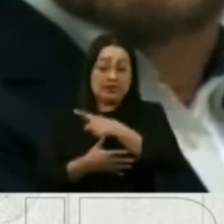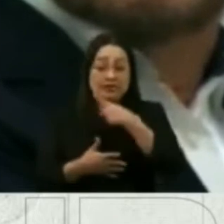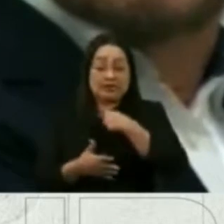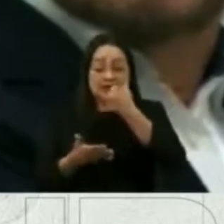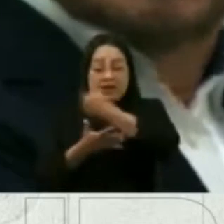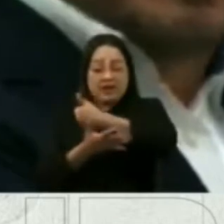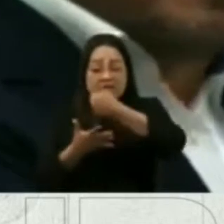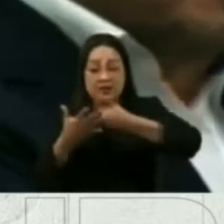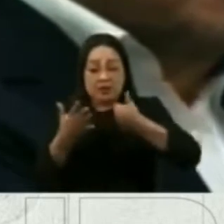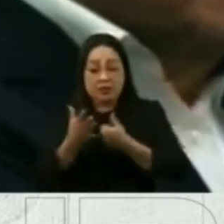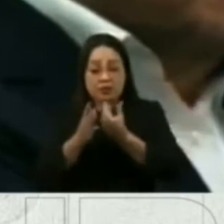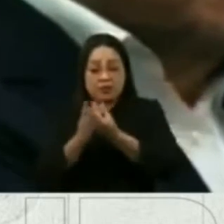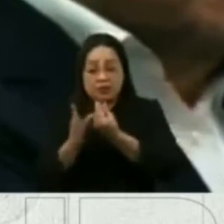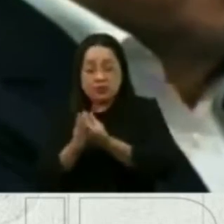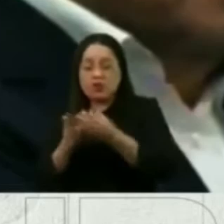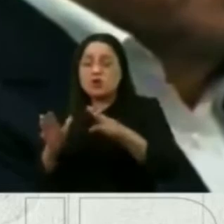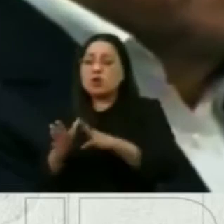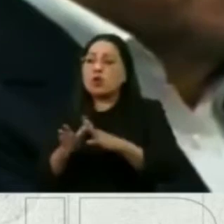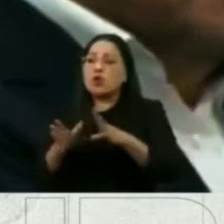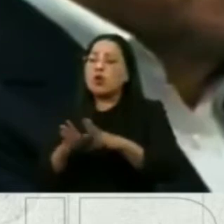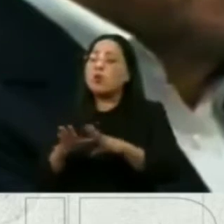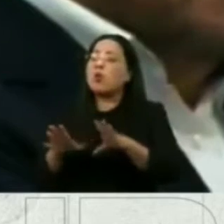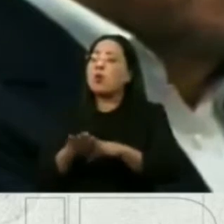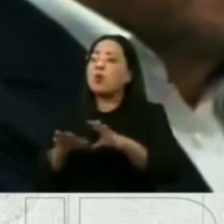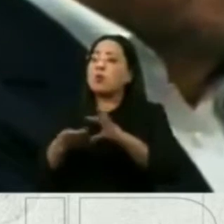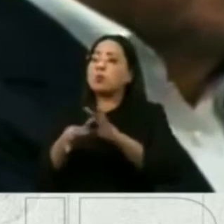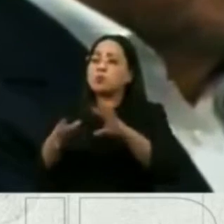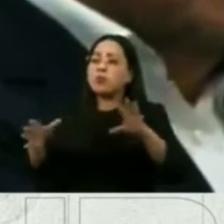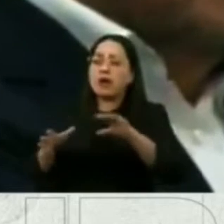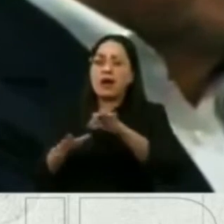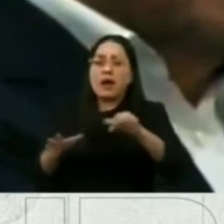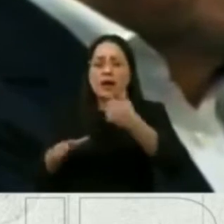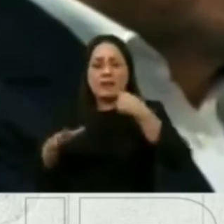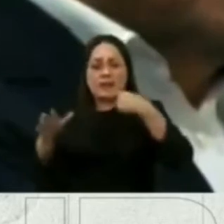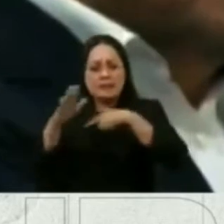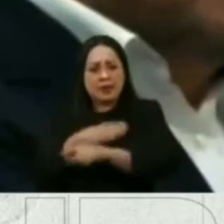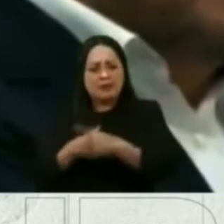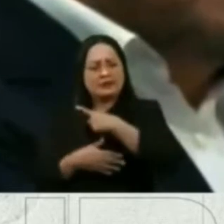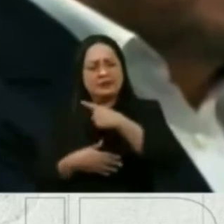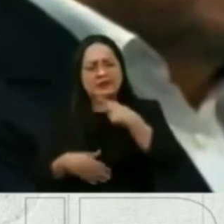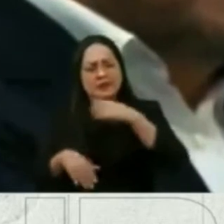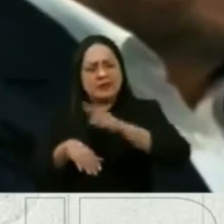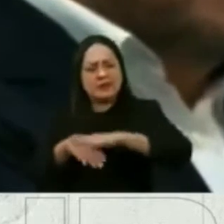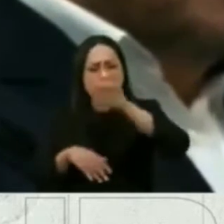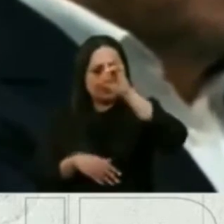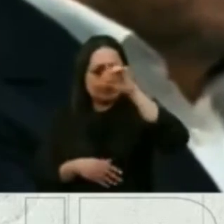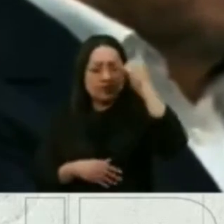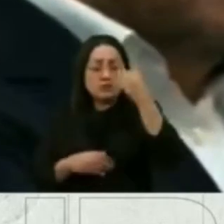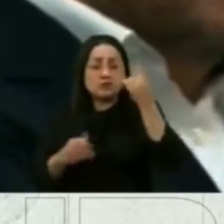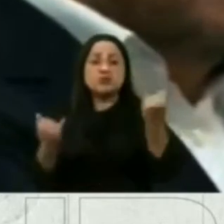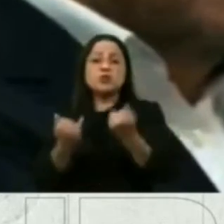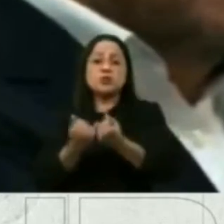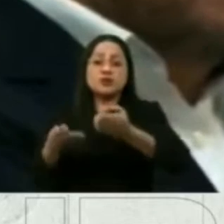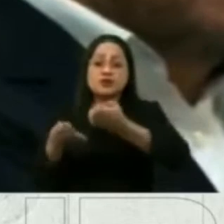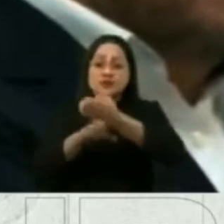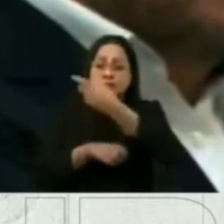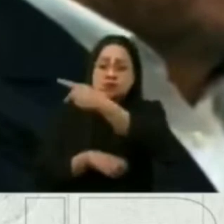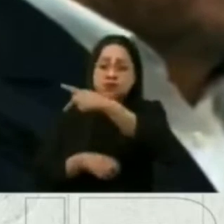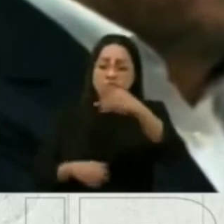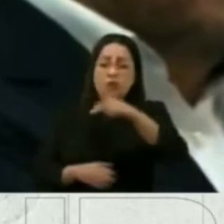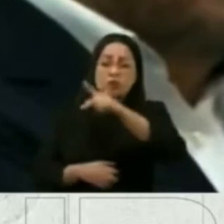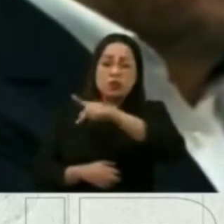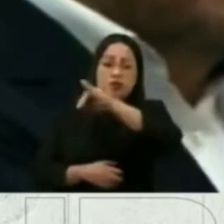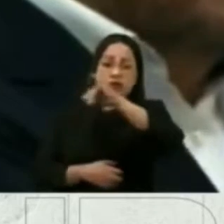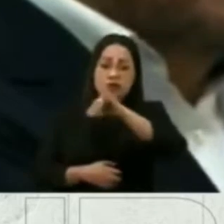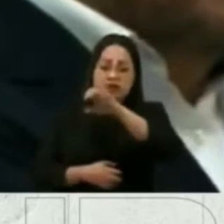de demandas y denuncias y procedimientos, pero sobre todo la reforma de los poderes judiciales locales, bajo el